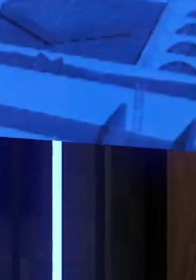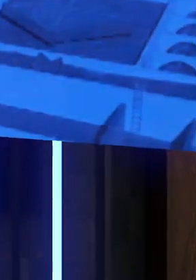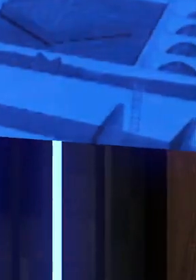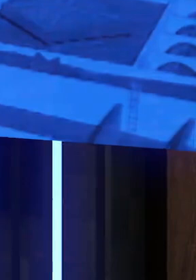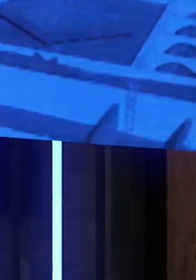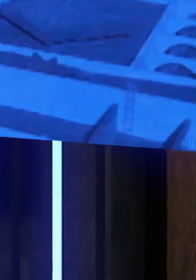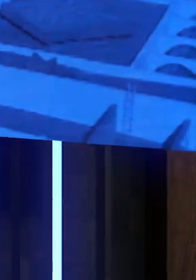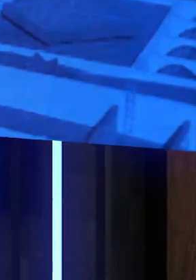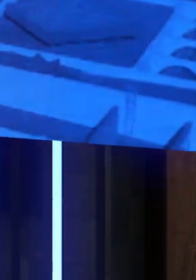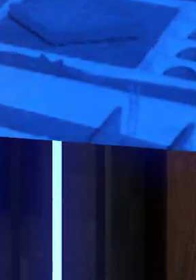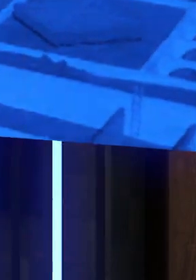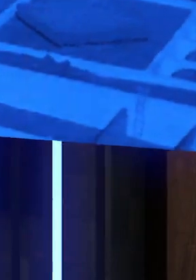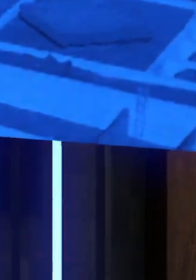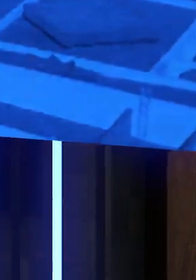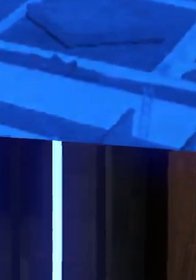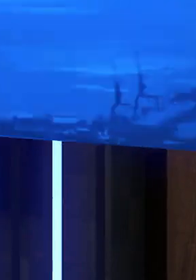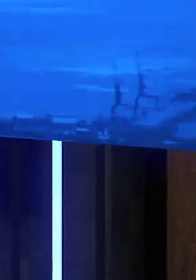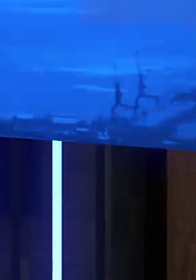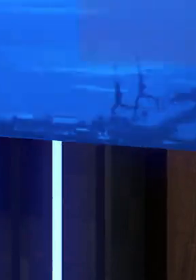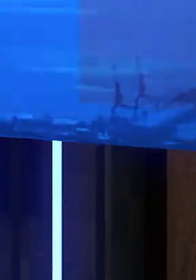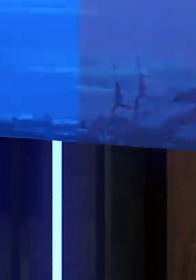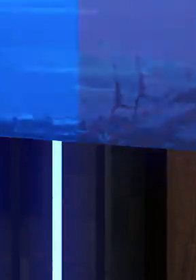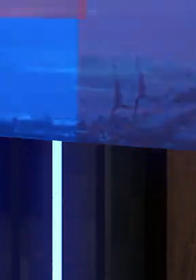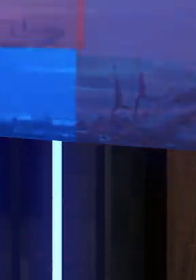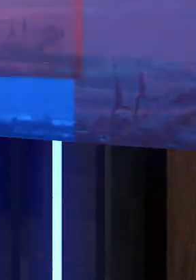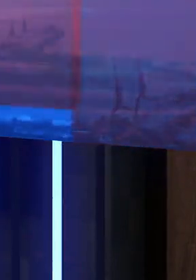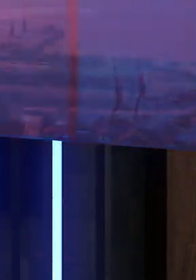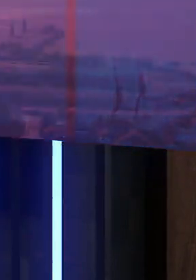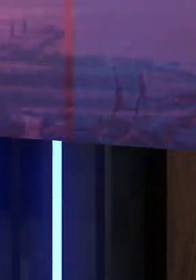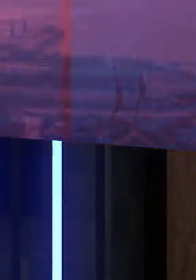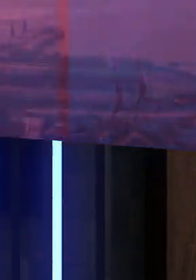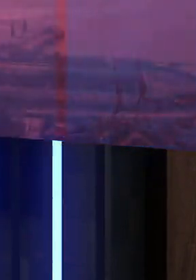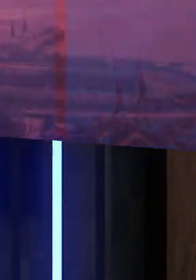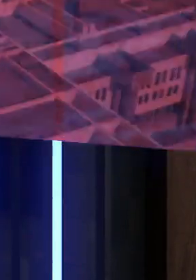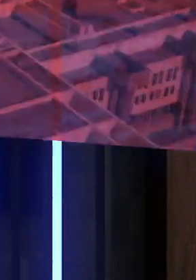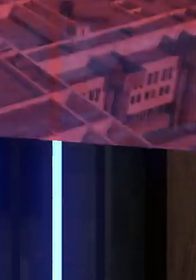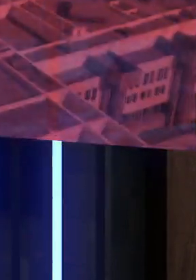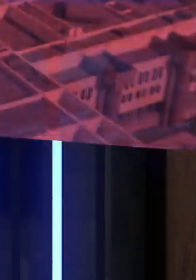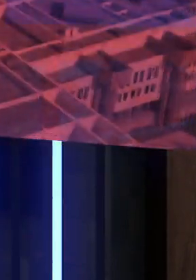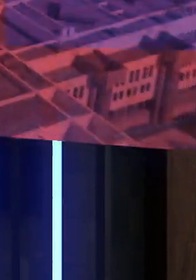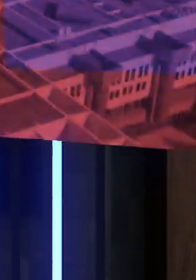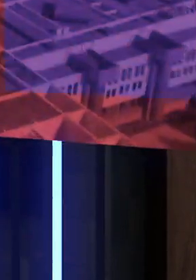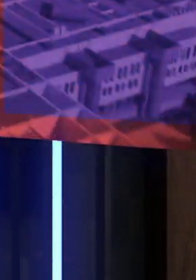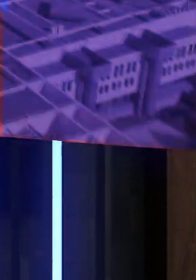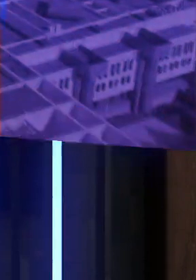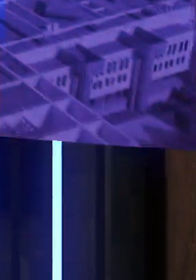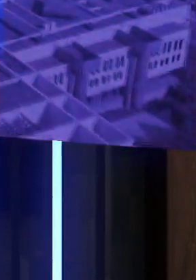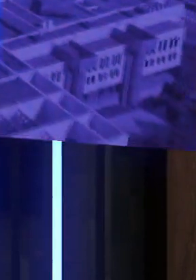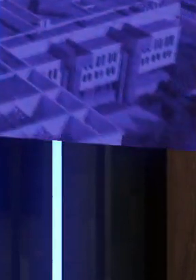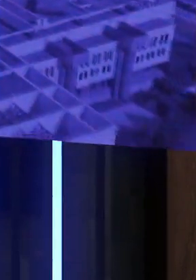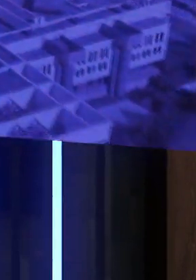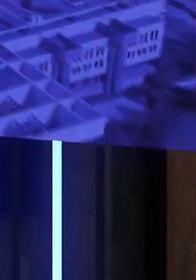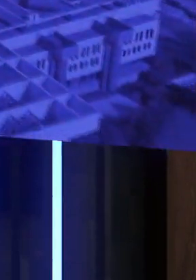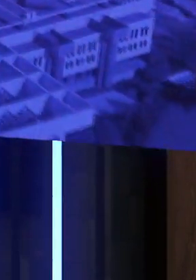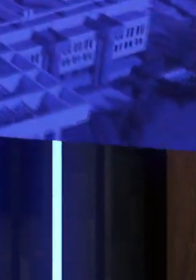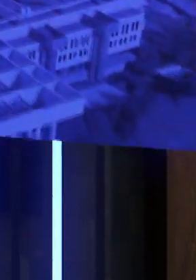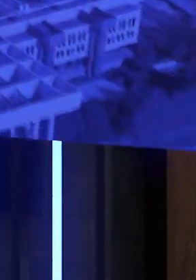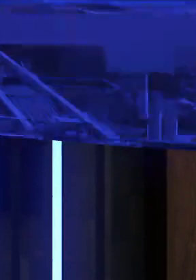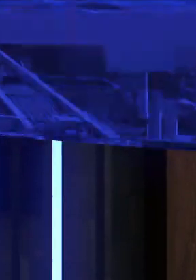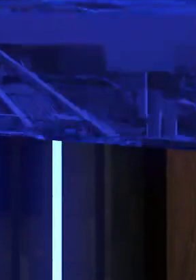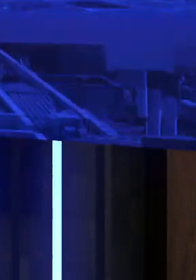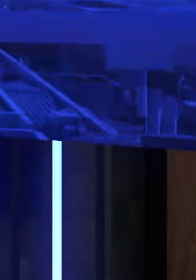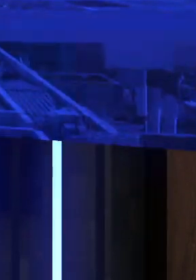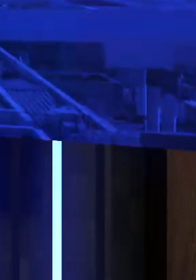resoluciones del Consejo de Seguridad de las Naciones Unidas referentes al financiamiento del terrorismo y la proliferación de armas de destrucción